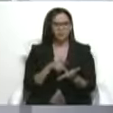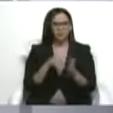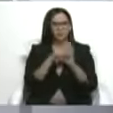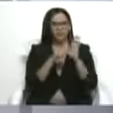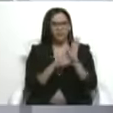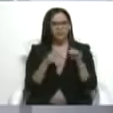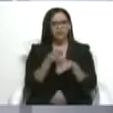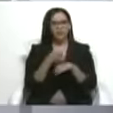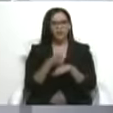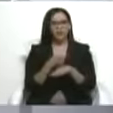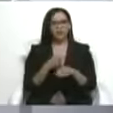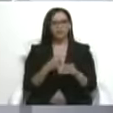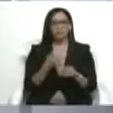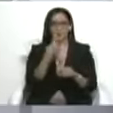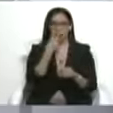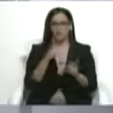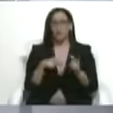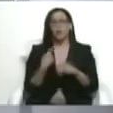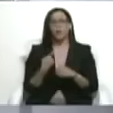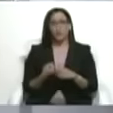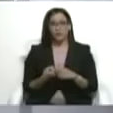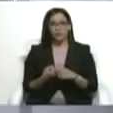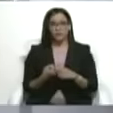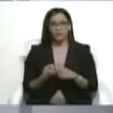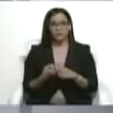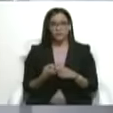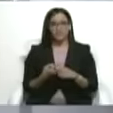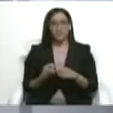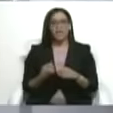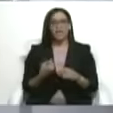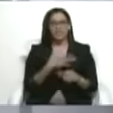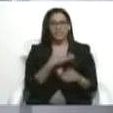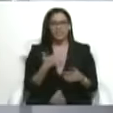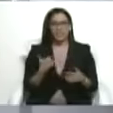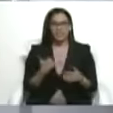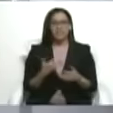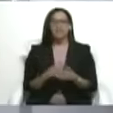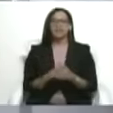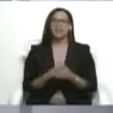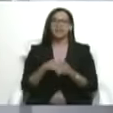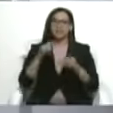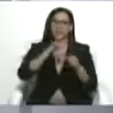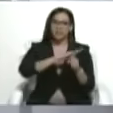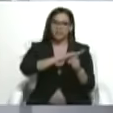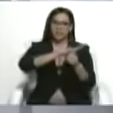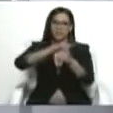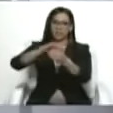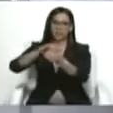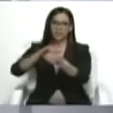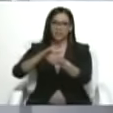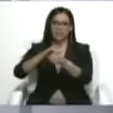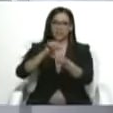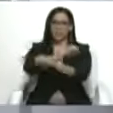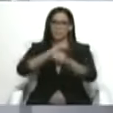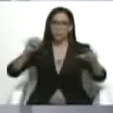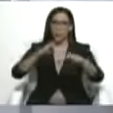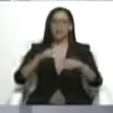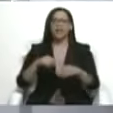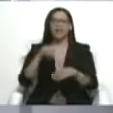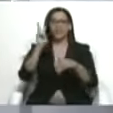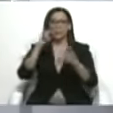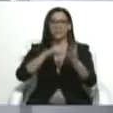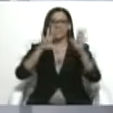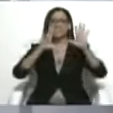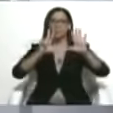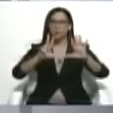gobierno, sino lo que vimos luego, el intento de atentado con drones en el 2018, en una tarima presidencial el 4 de